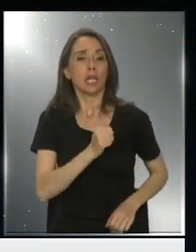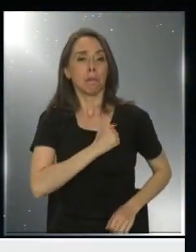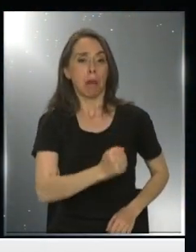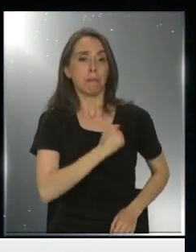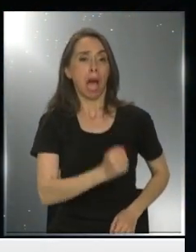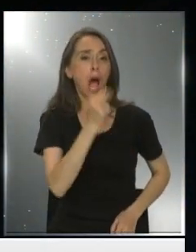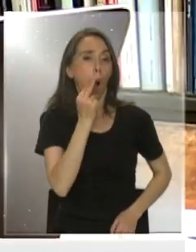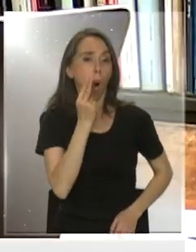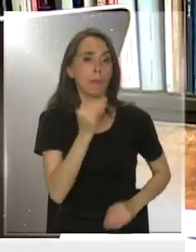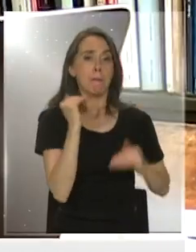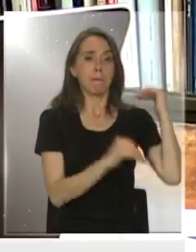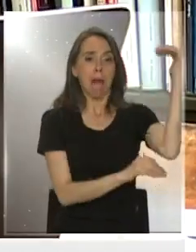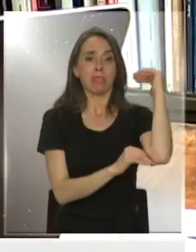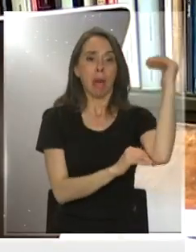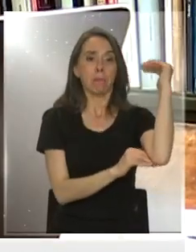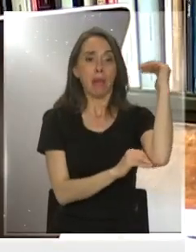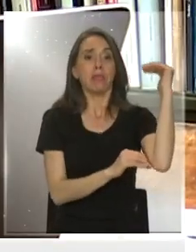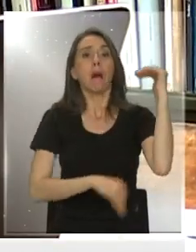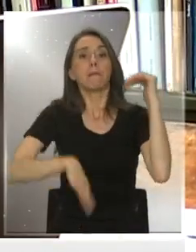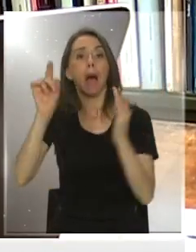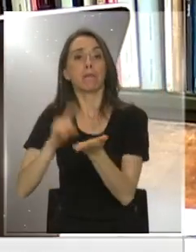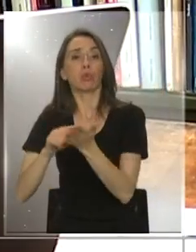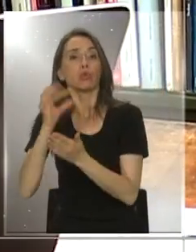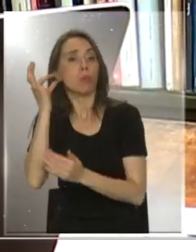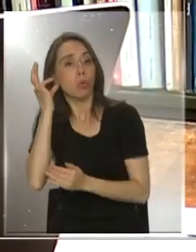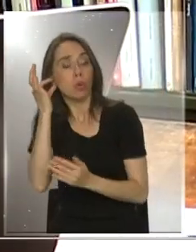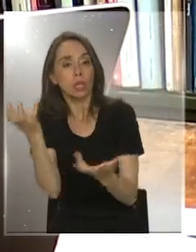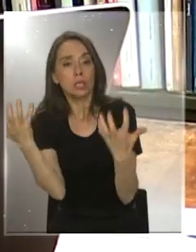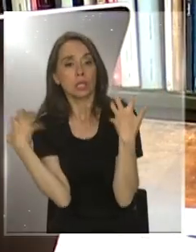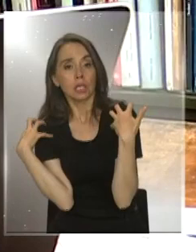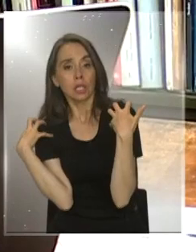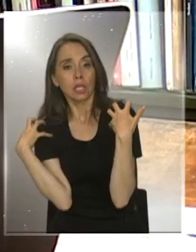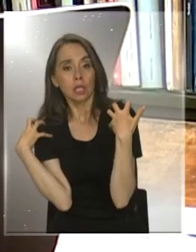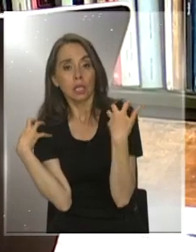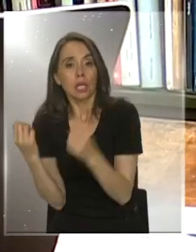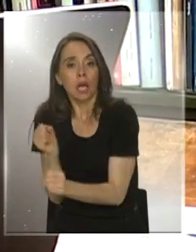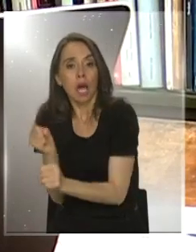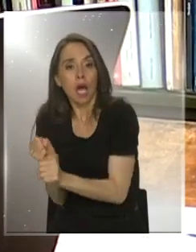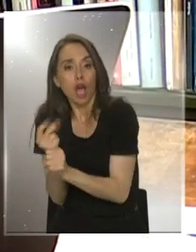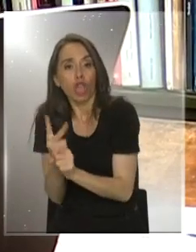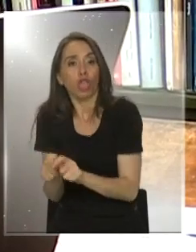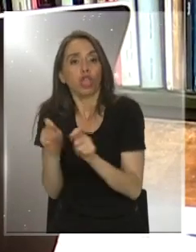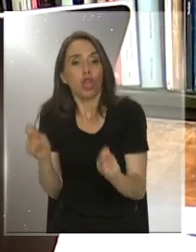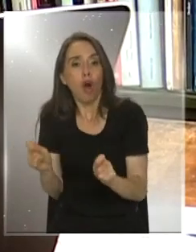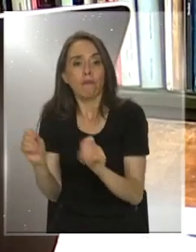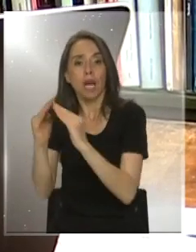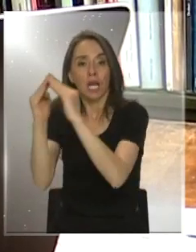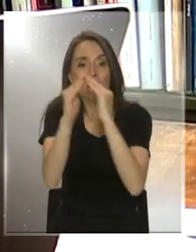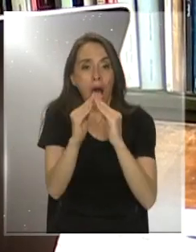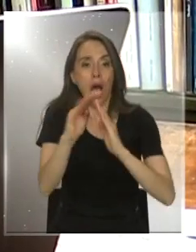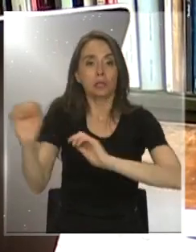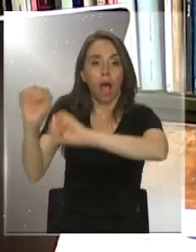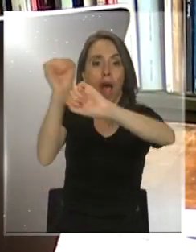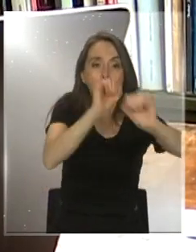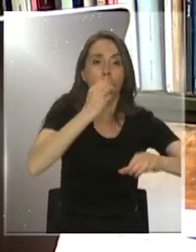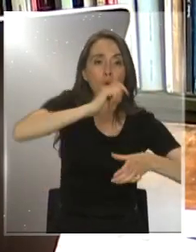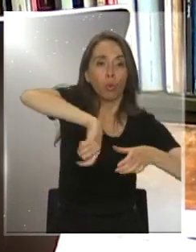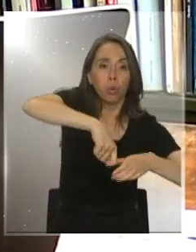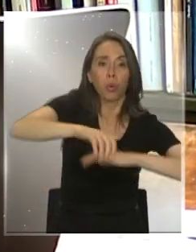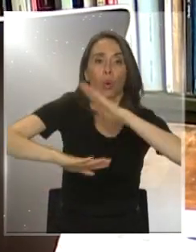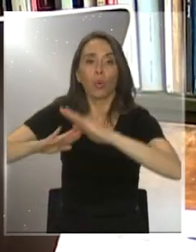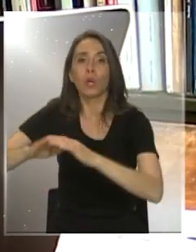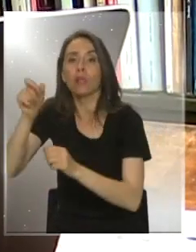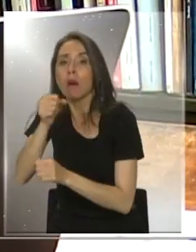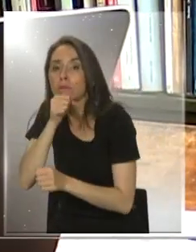patriarcal y machista, las mujeres fundamentalmente deben cargar con la mayoría de las labores de domésticas, de cuidado, tanto de